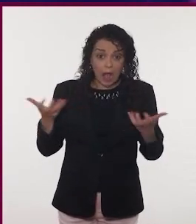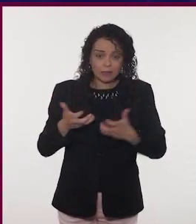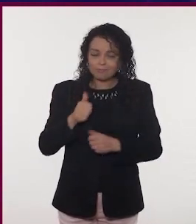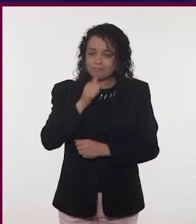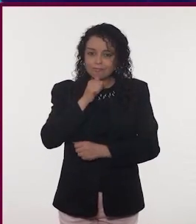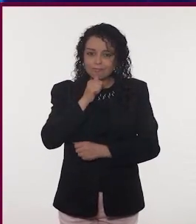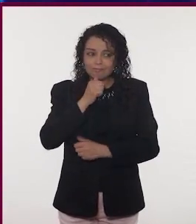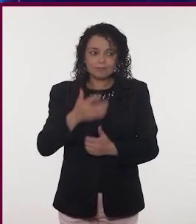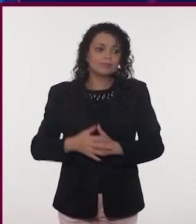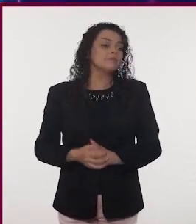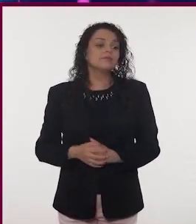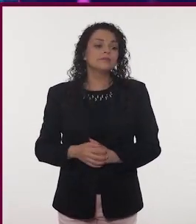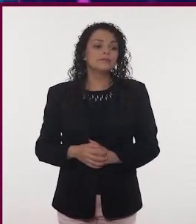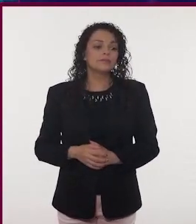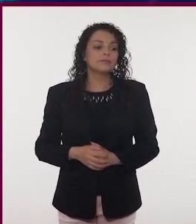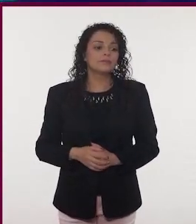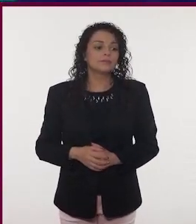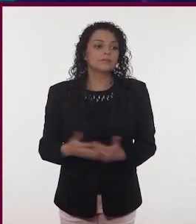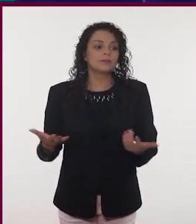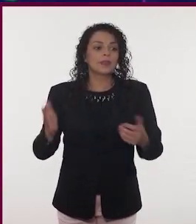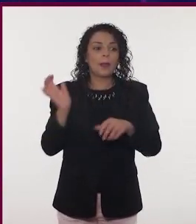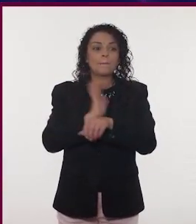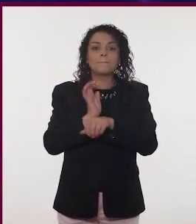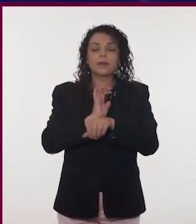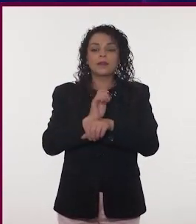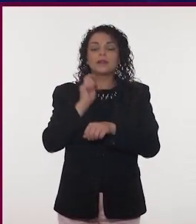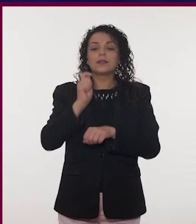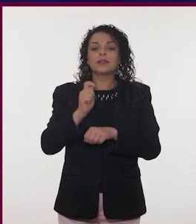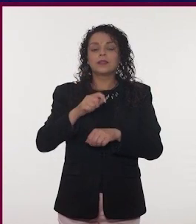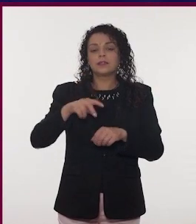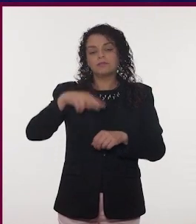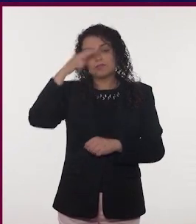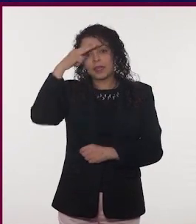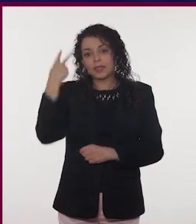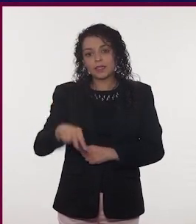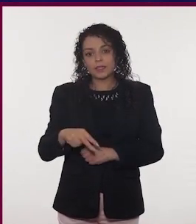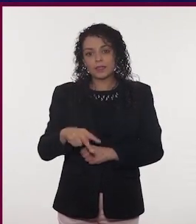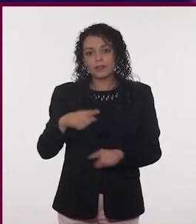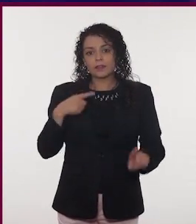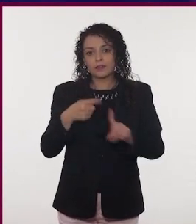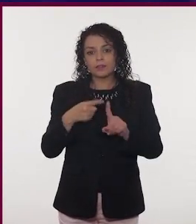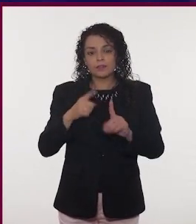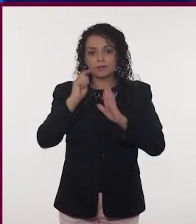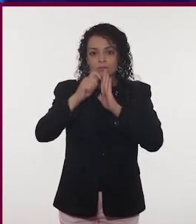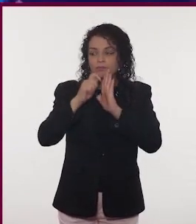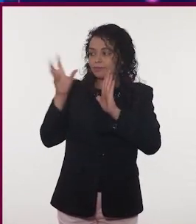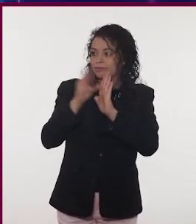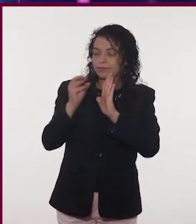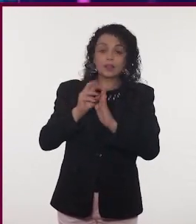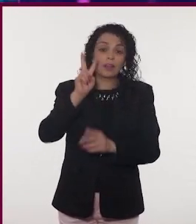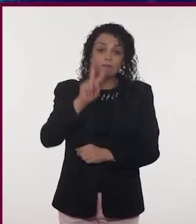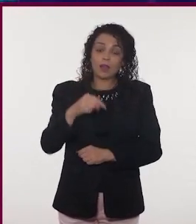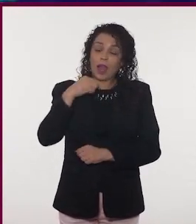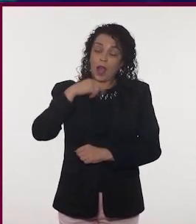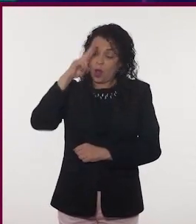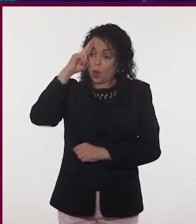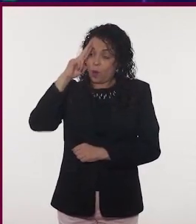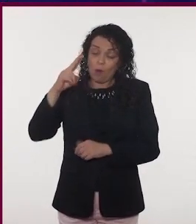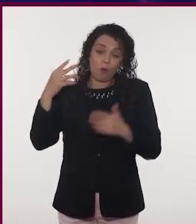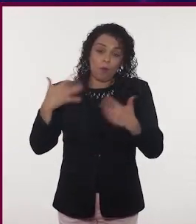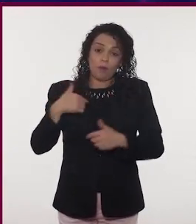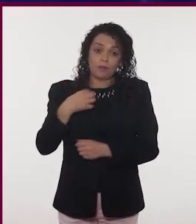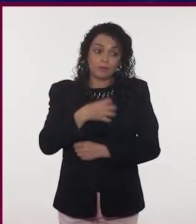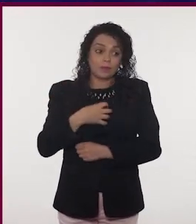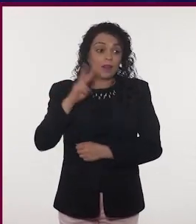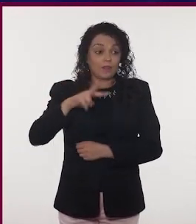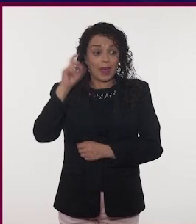una película que ya es parte un poco como de la historia del cine mexicano, pues, la verdad, pues, es un enorme honor y Y digo, pues